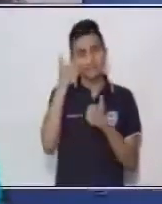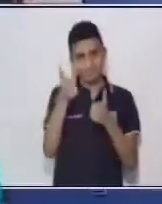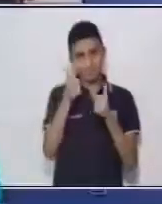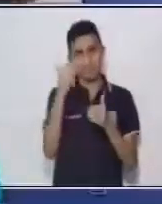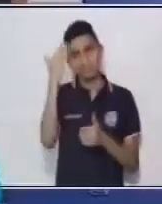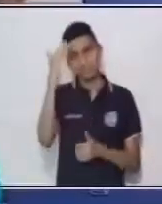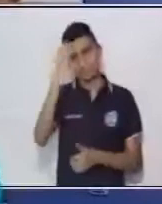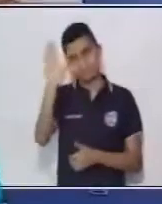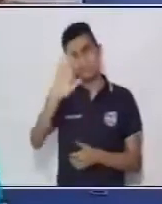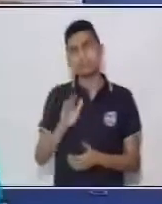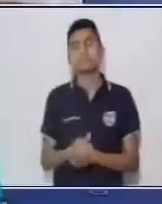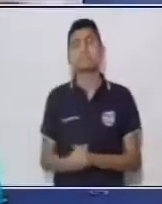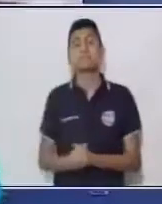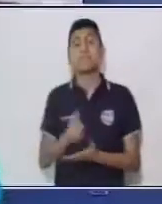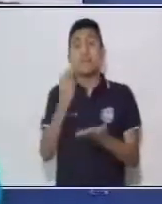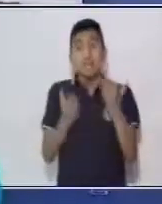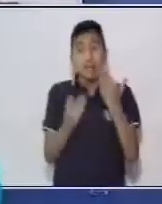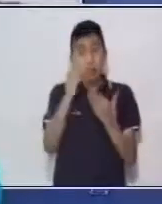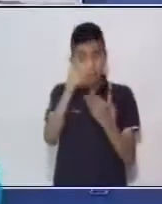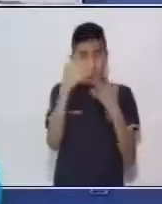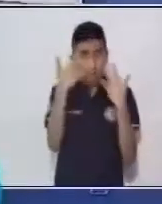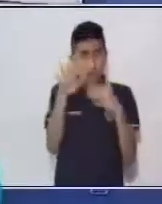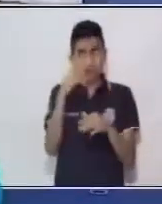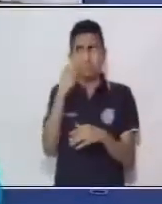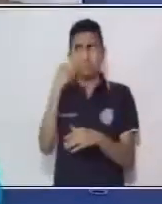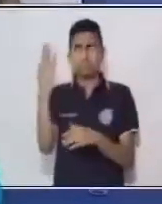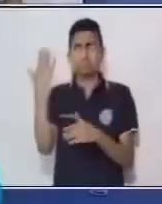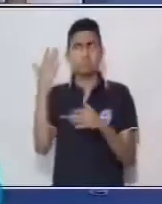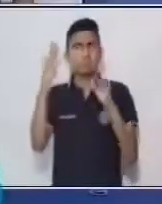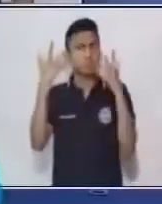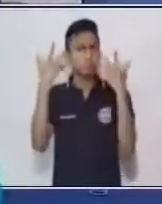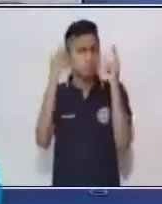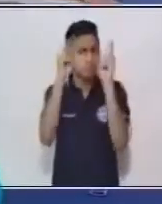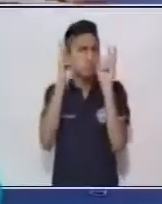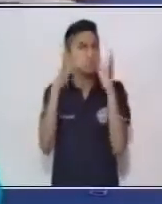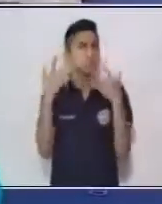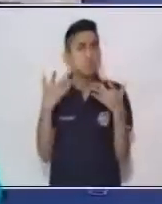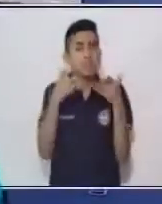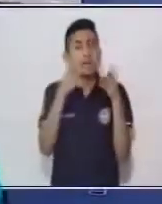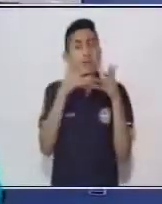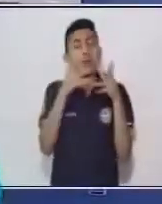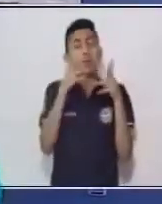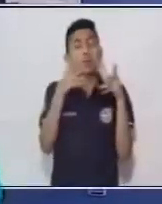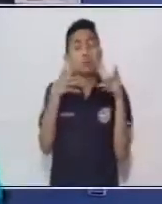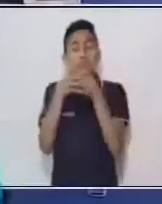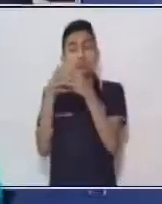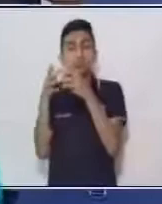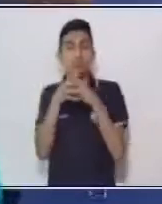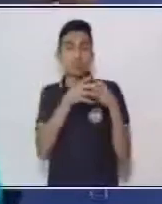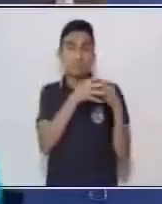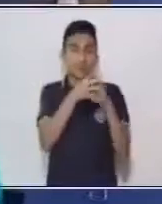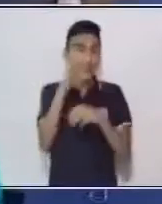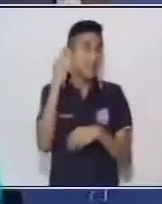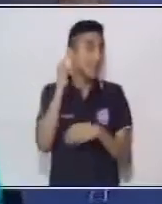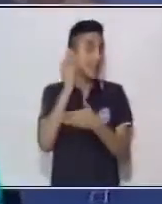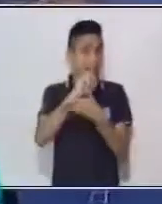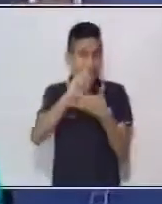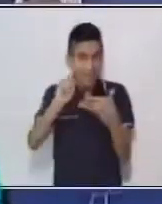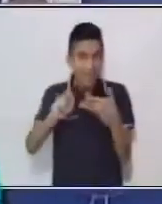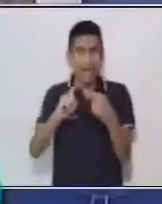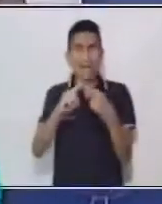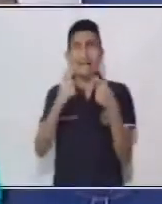Has estado viendo en sesiones anteriores acerca de categorías gramaticales, el sustantivo, clases